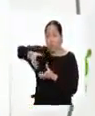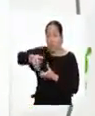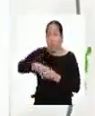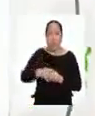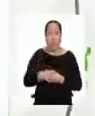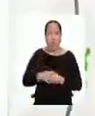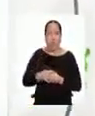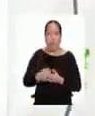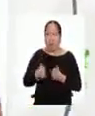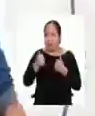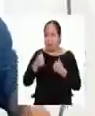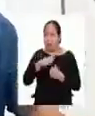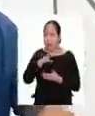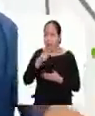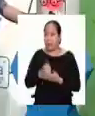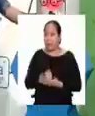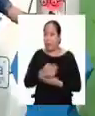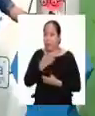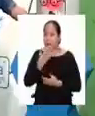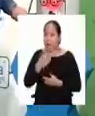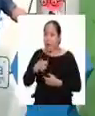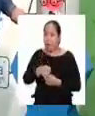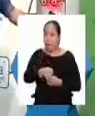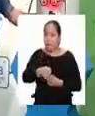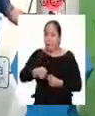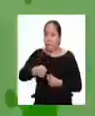de todos, creo que lo mejor va a ser que...